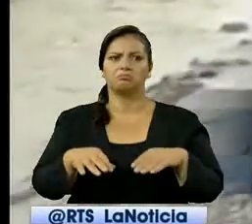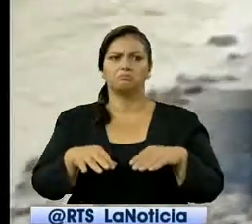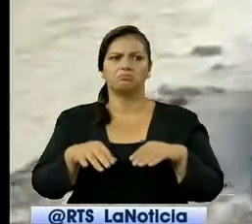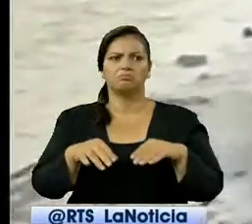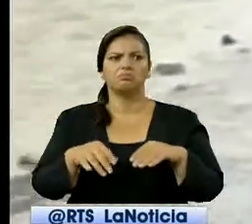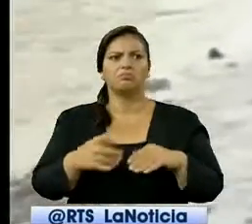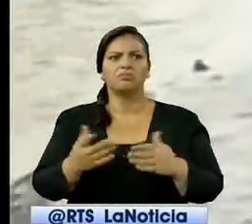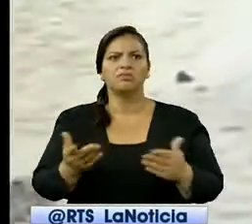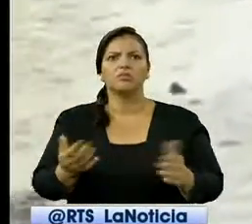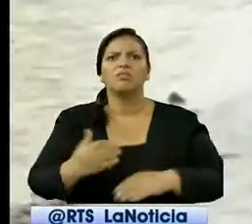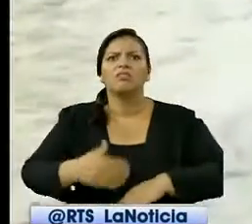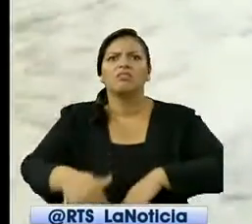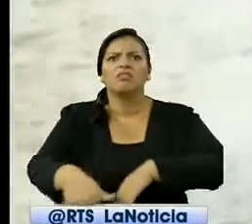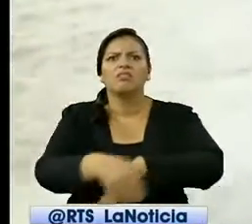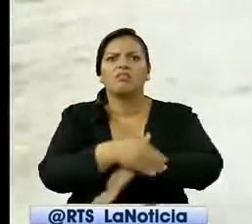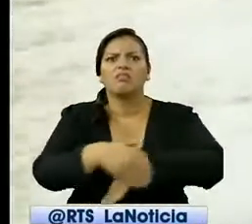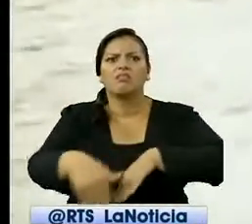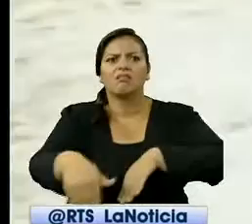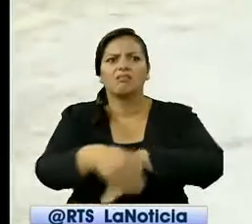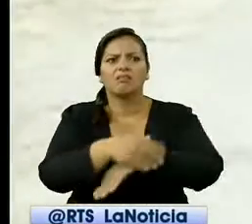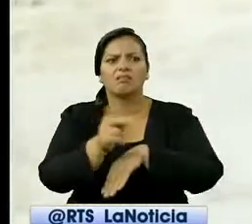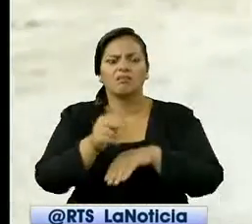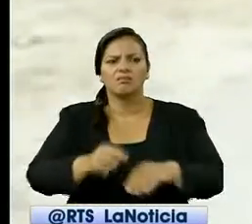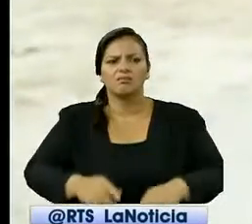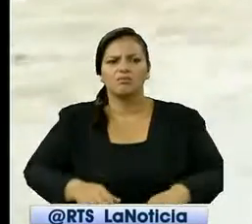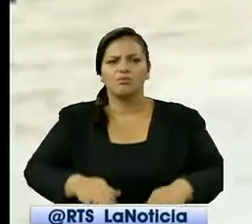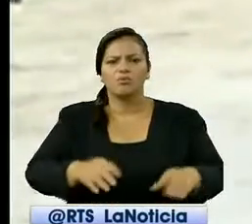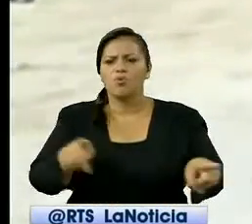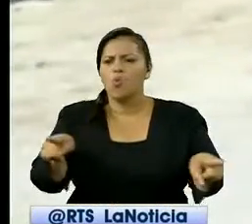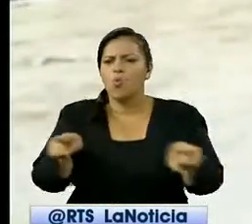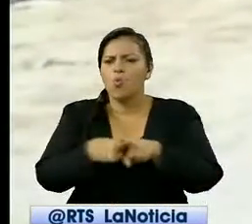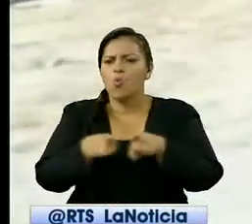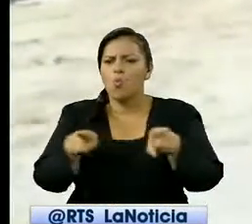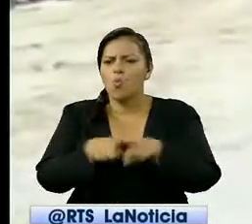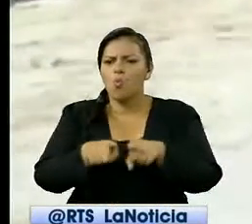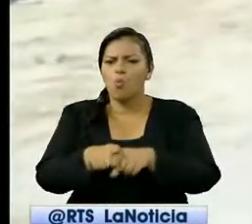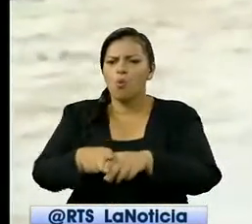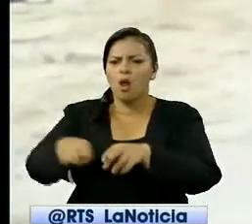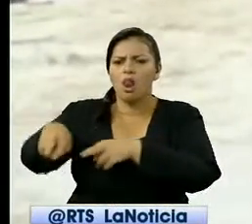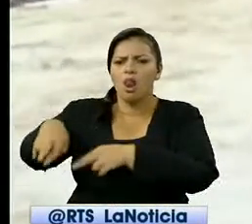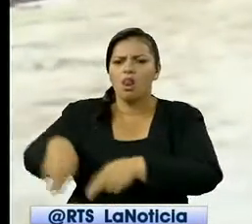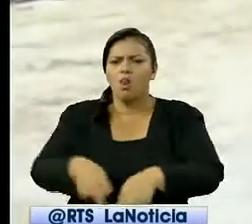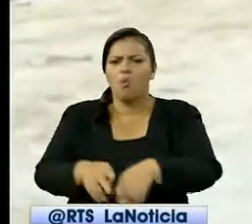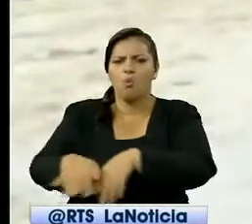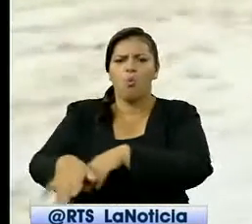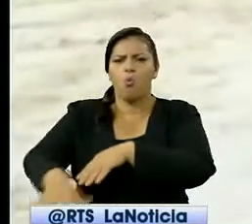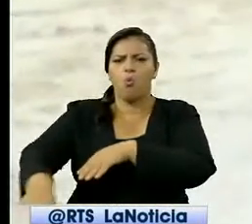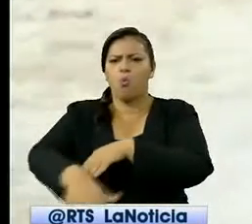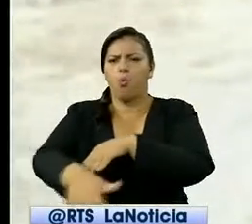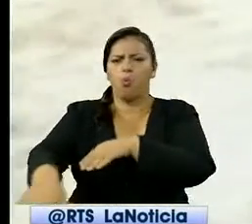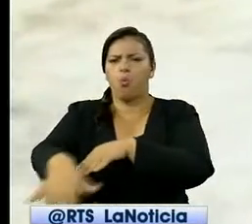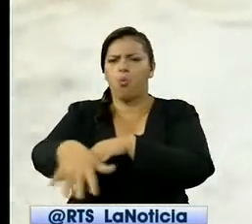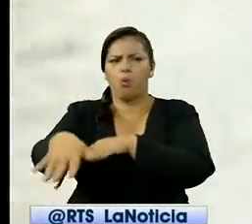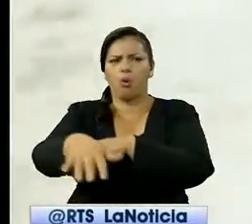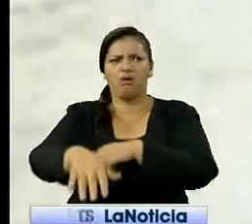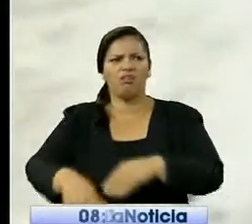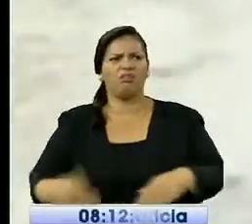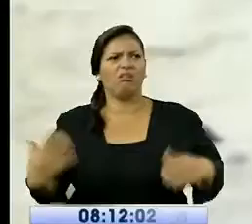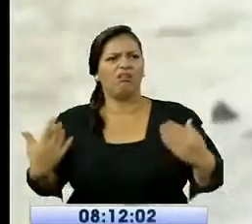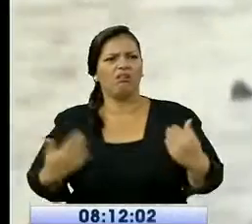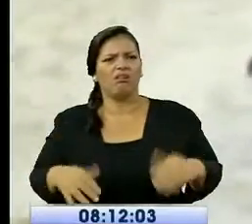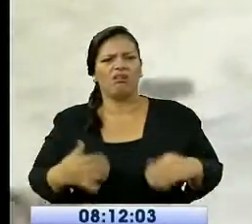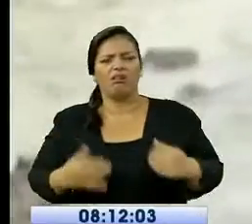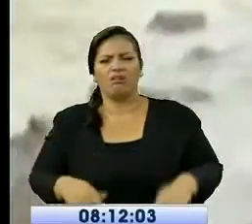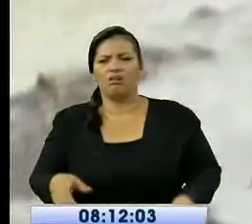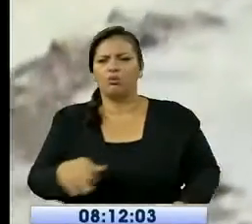convertido en ríos, como ustedes pueden observar en estos momentos. Acá el agua corre, señores. Acá el agua se